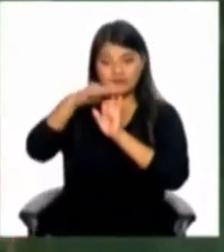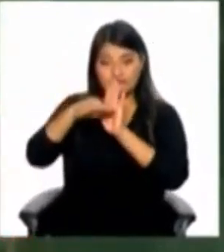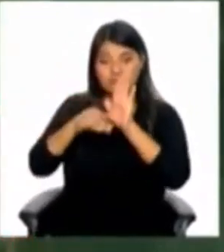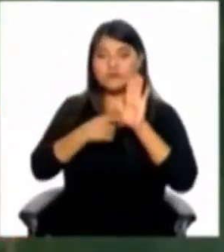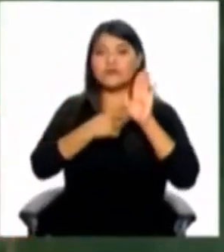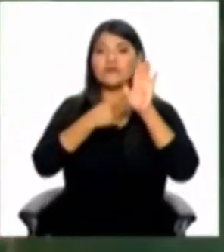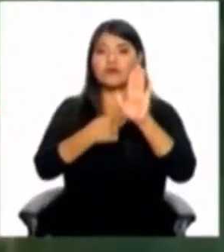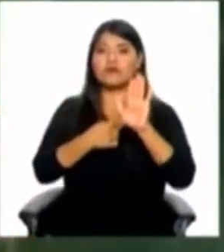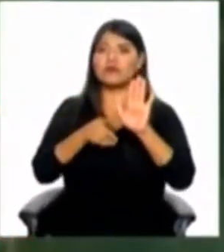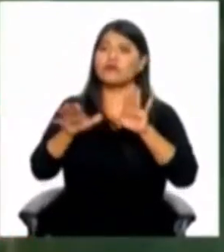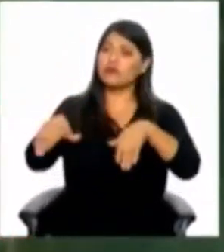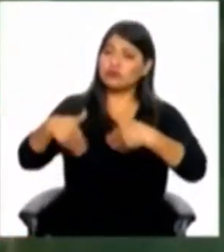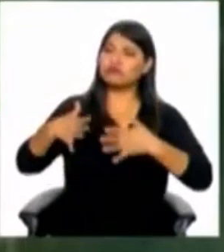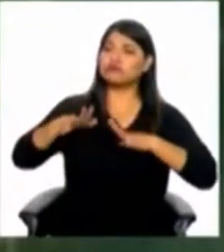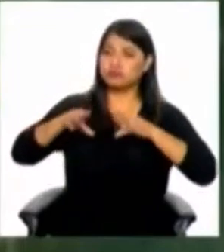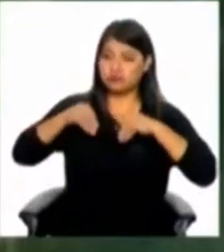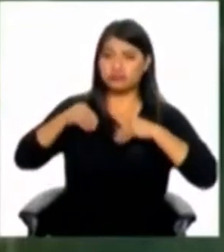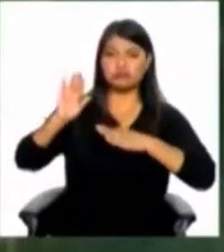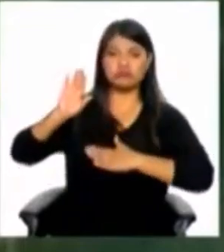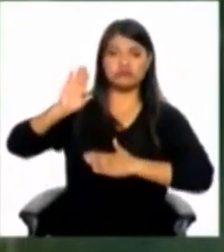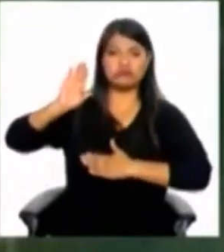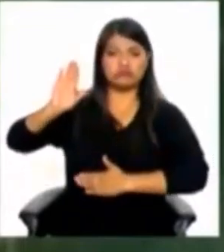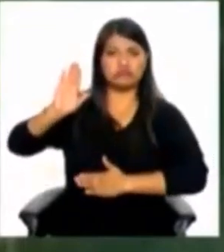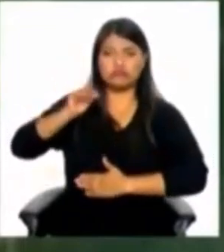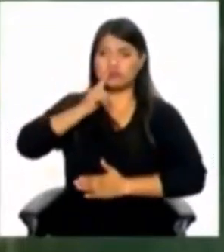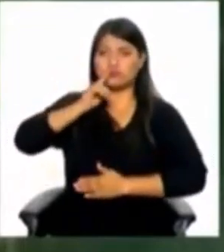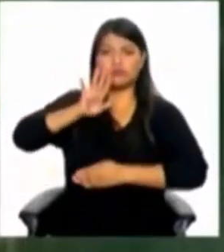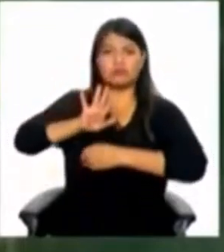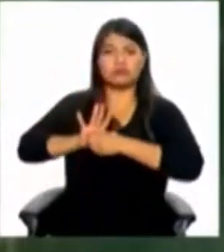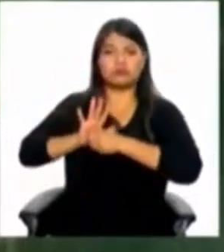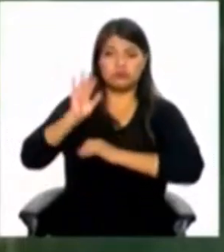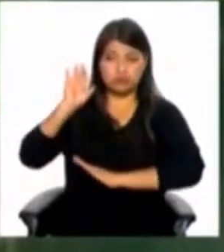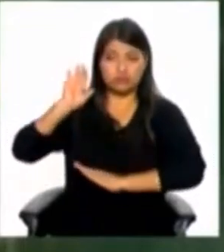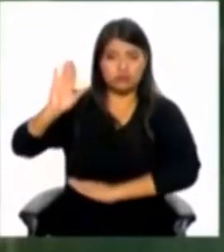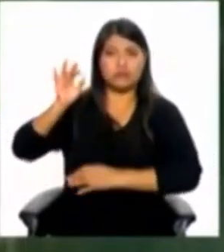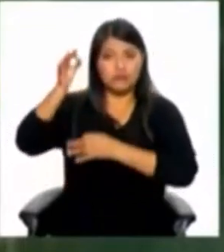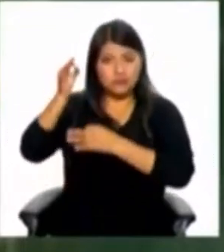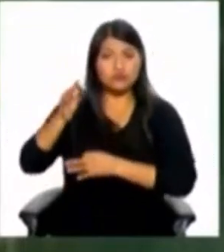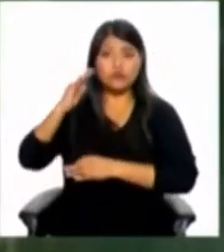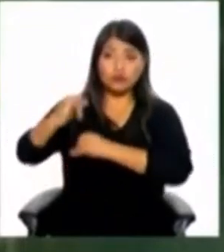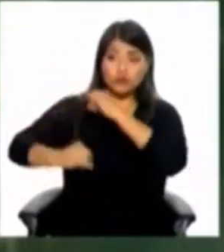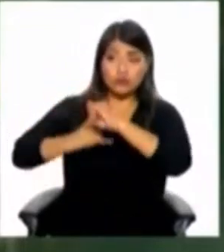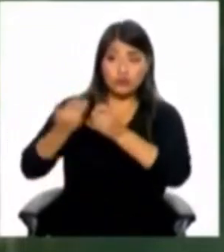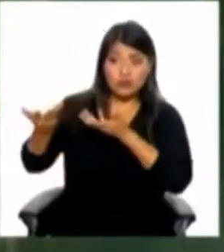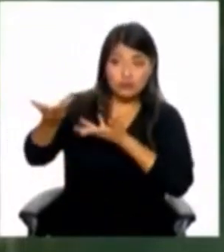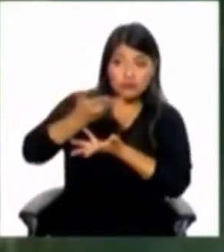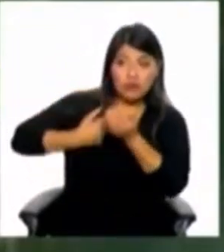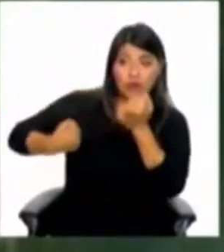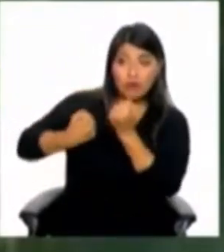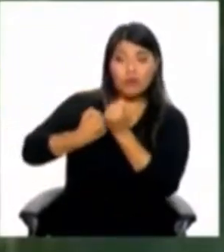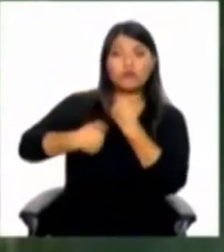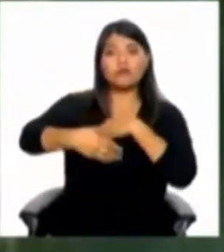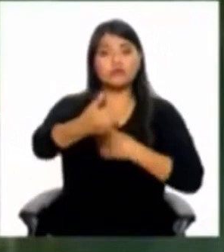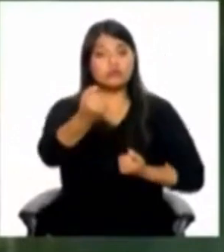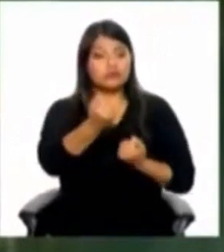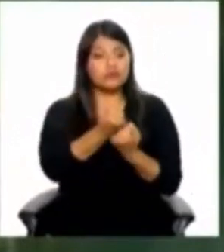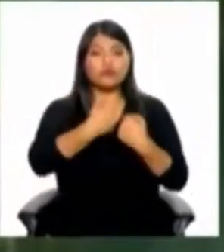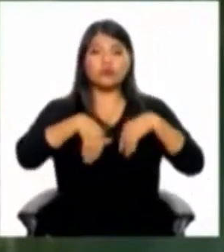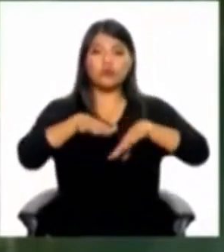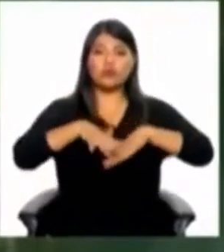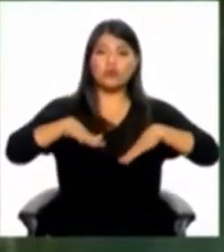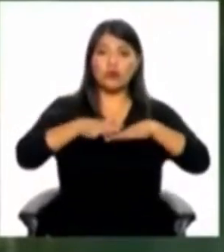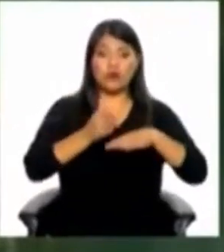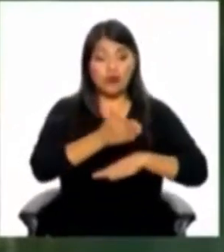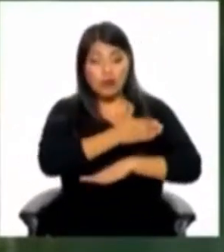un pacto, un compromiso de cooperación y de acción internacional para la atención inmediata del impacto de